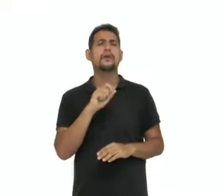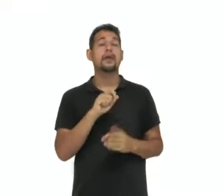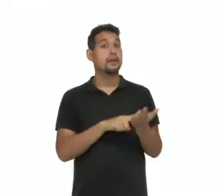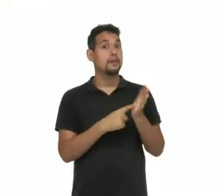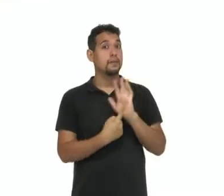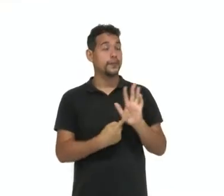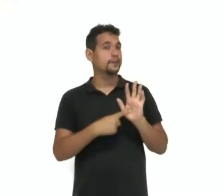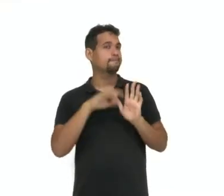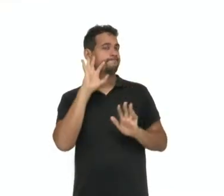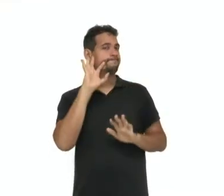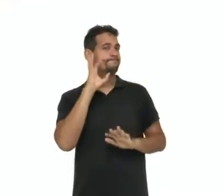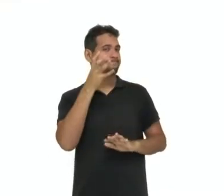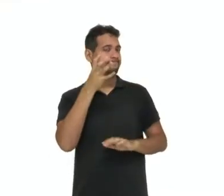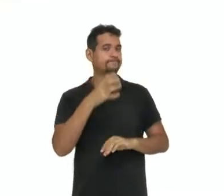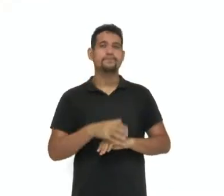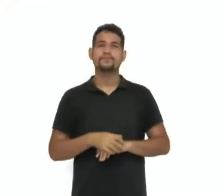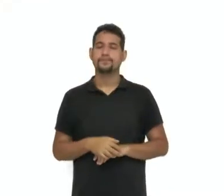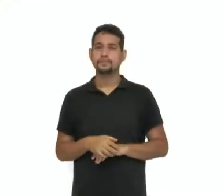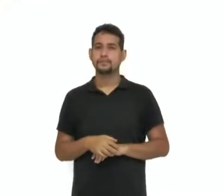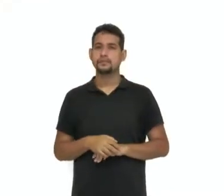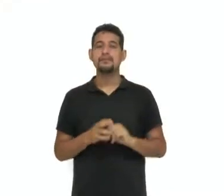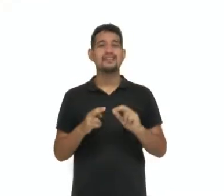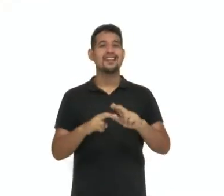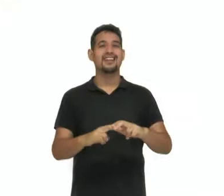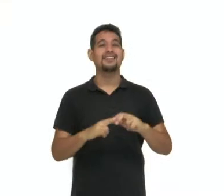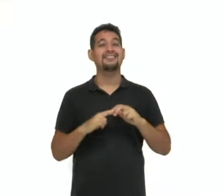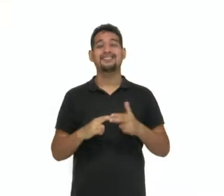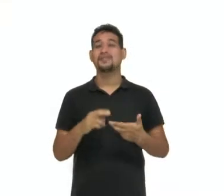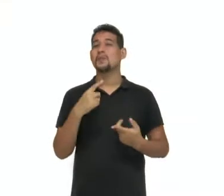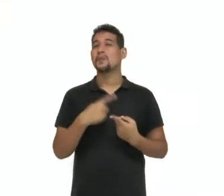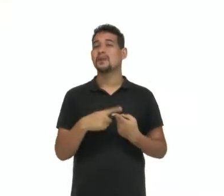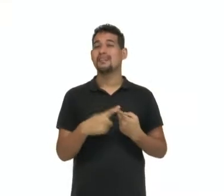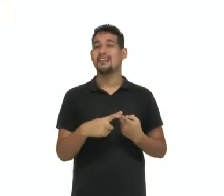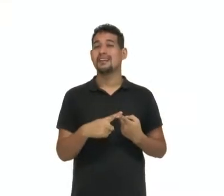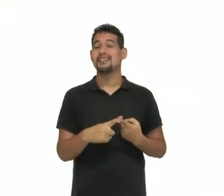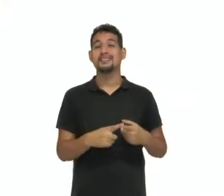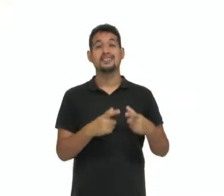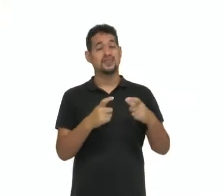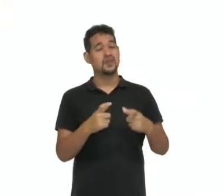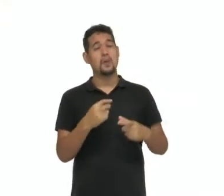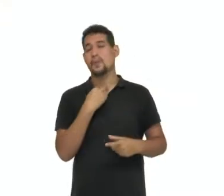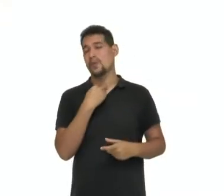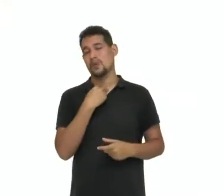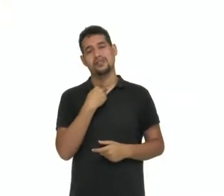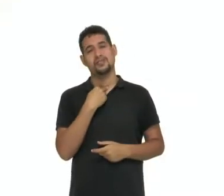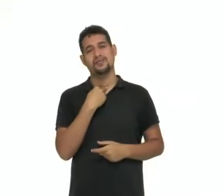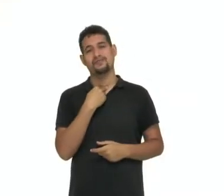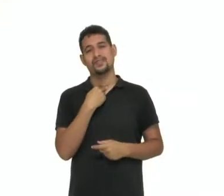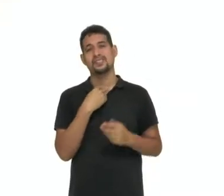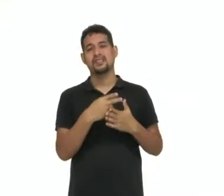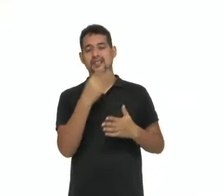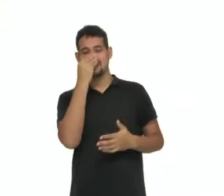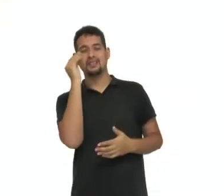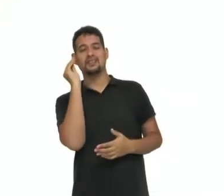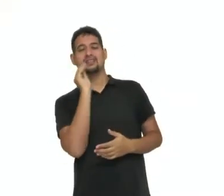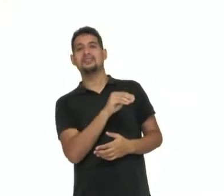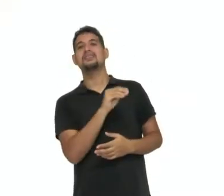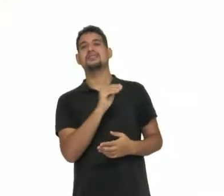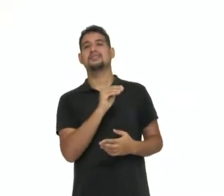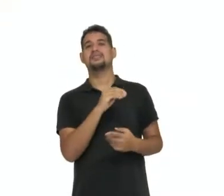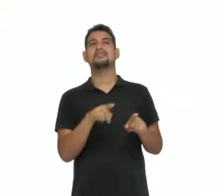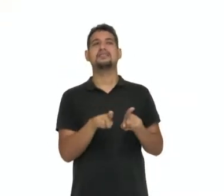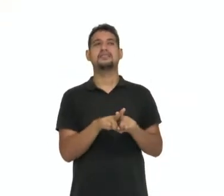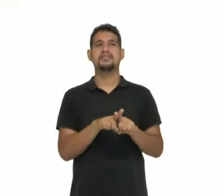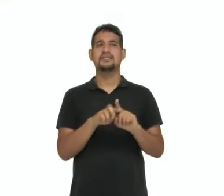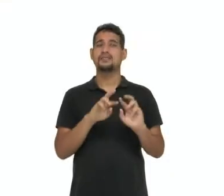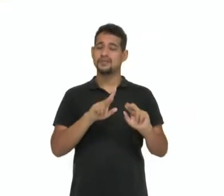estos acontecimientos van a suceder. No dejemos en manos de los súper